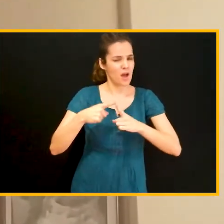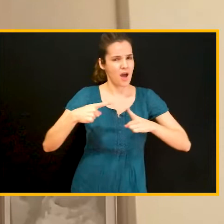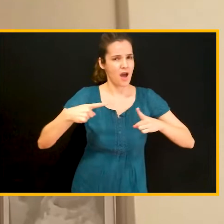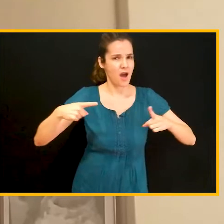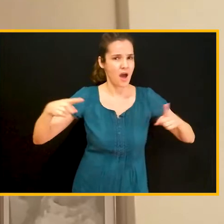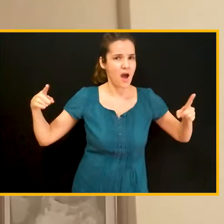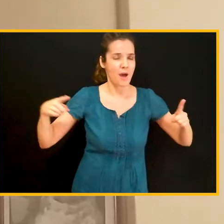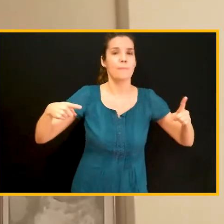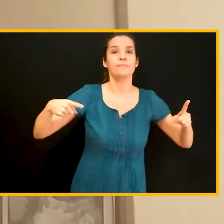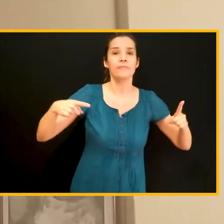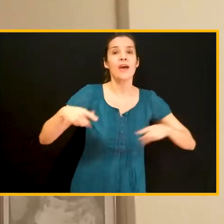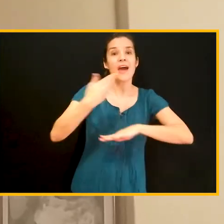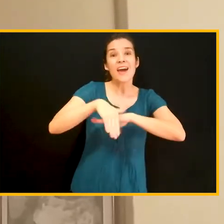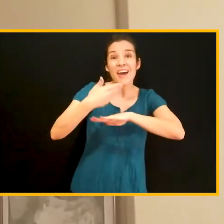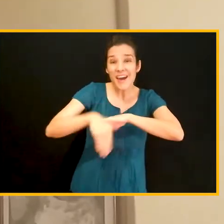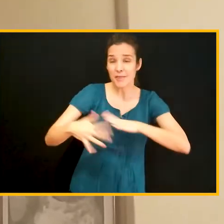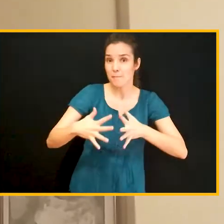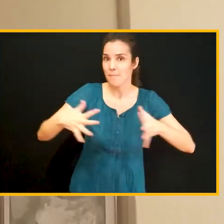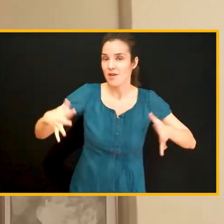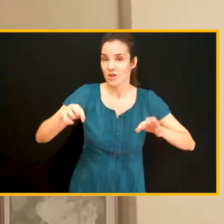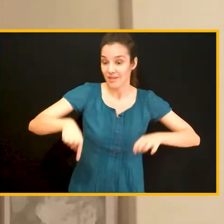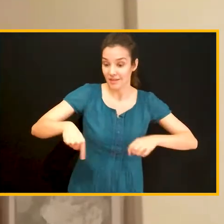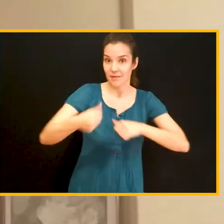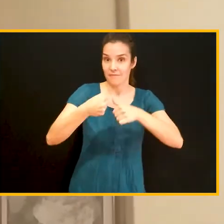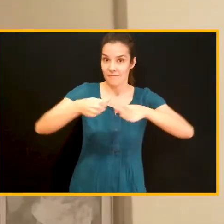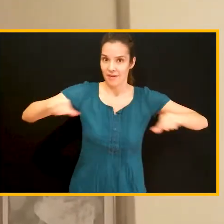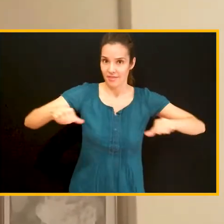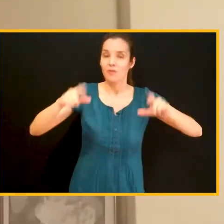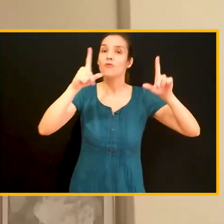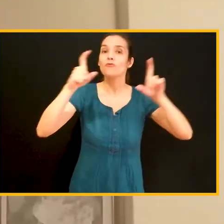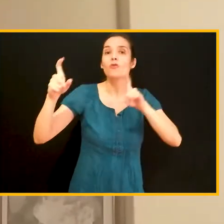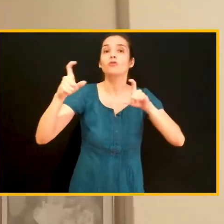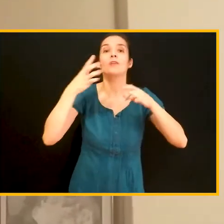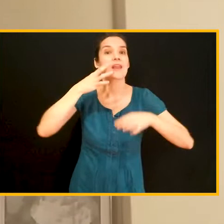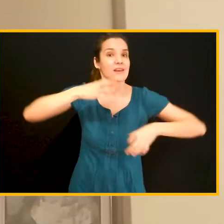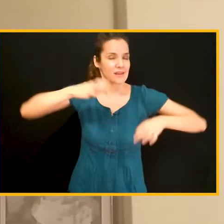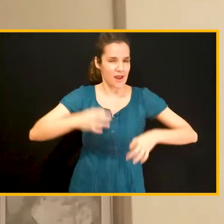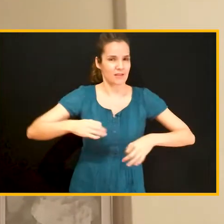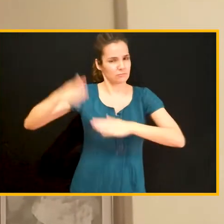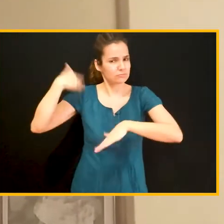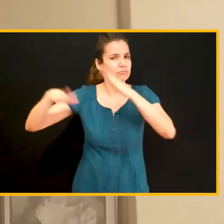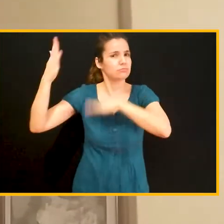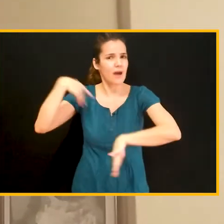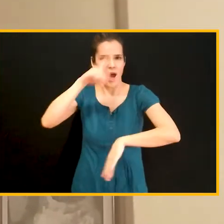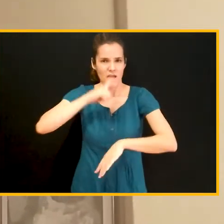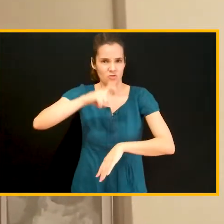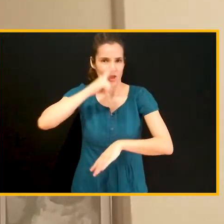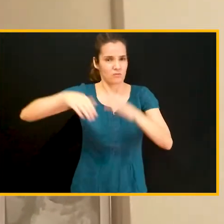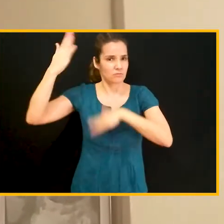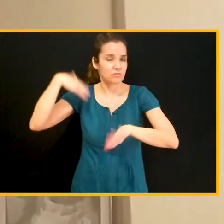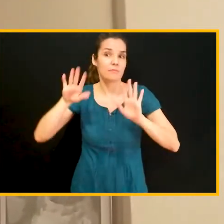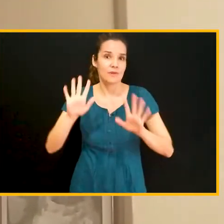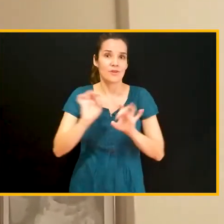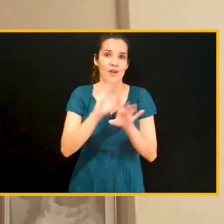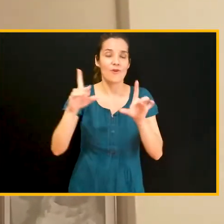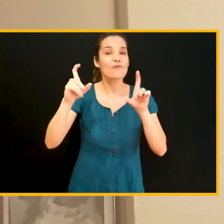Mayor de Albacete, en fotos reales, ya hace años esto. Sí, sí. Pero como es tan bonita y la